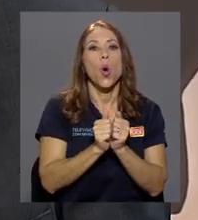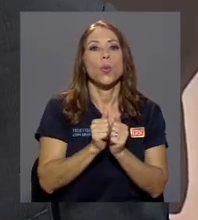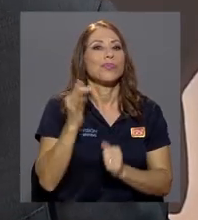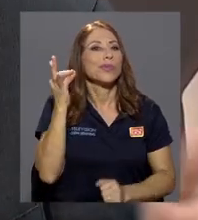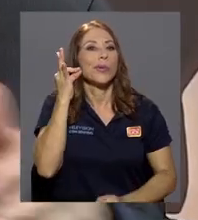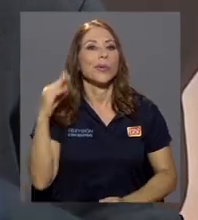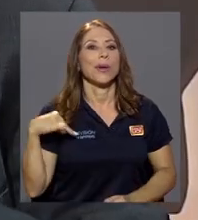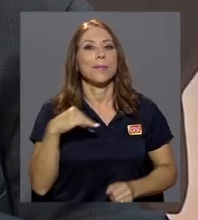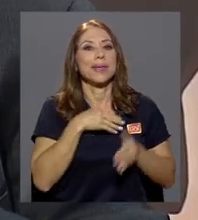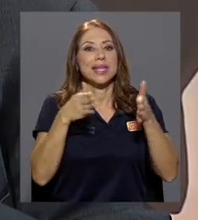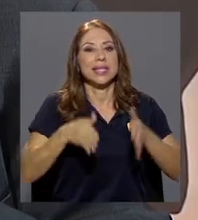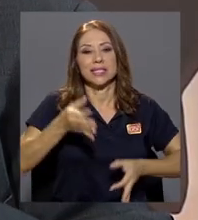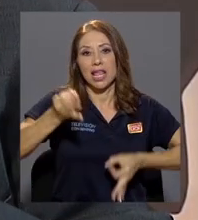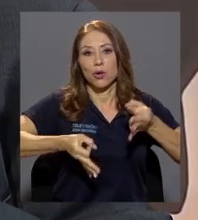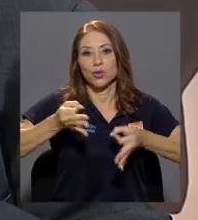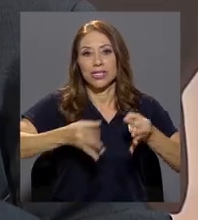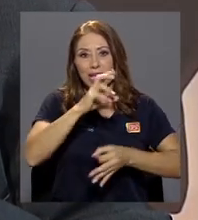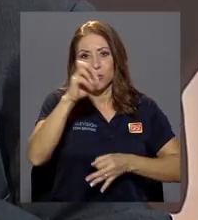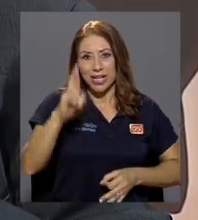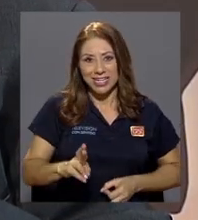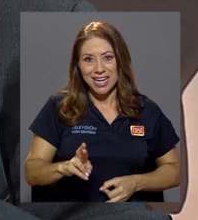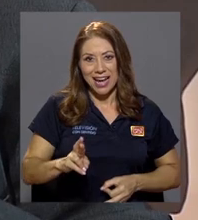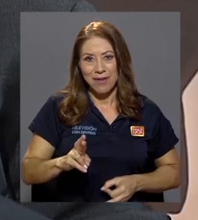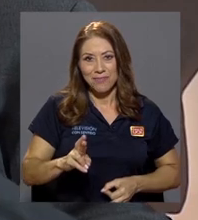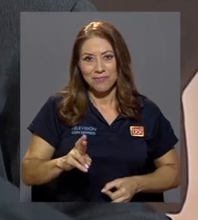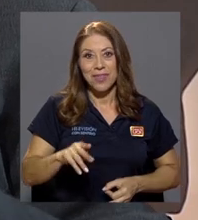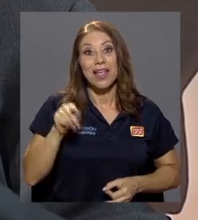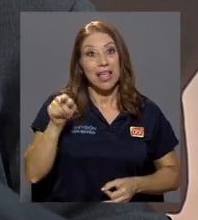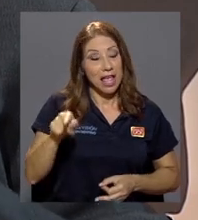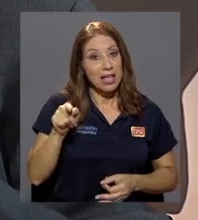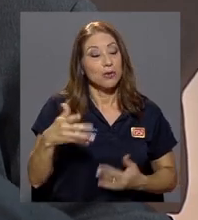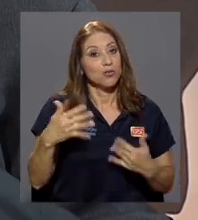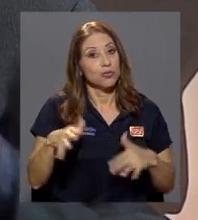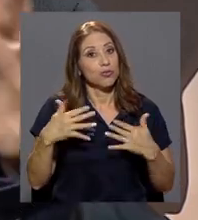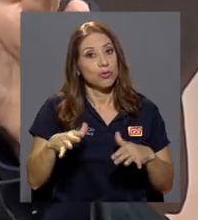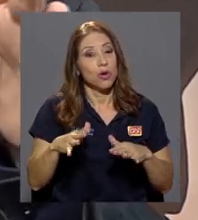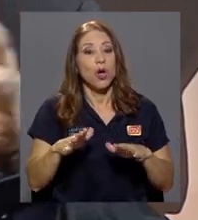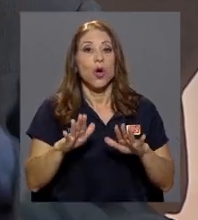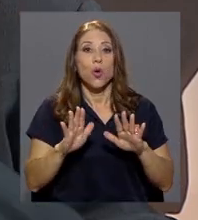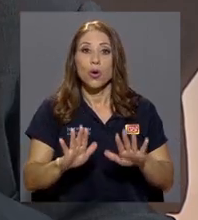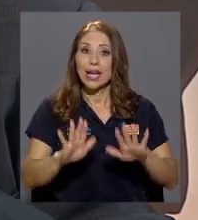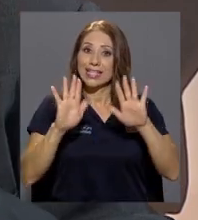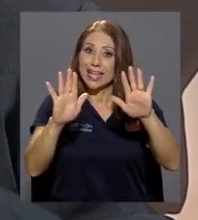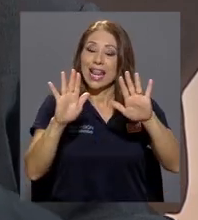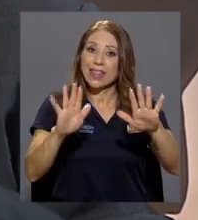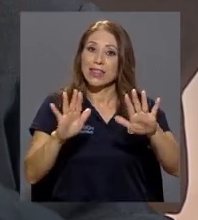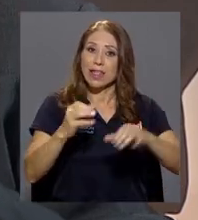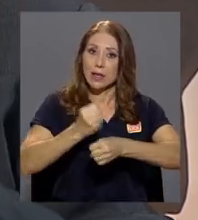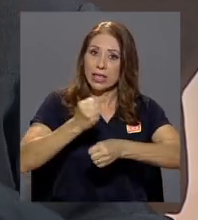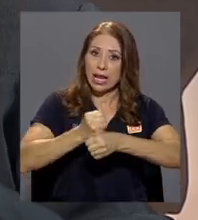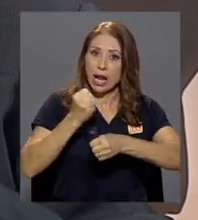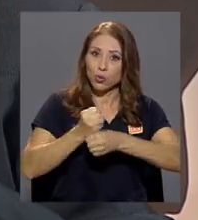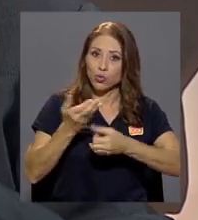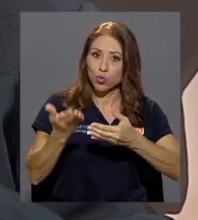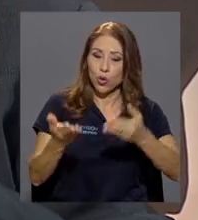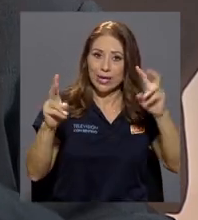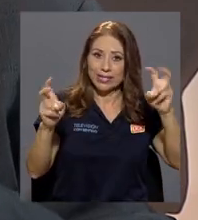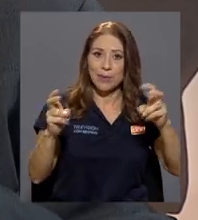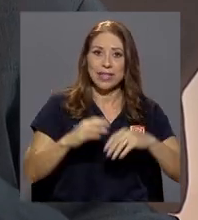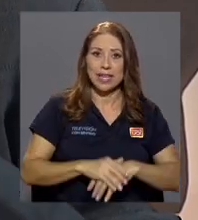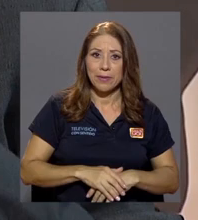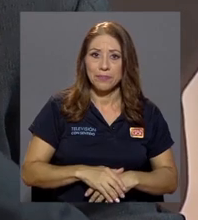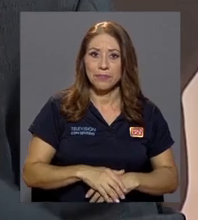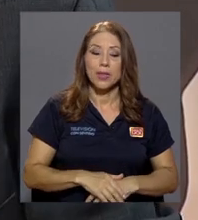hasta ahora la ministra de justicia de costa rica aunque en siempre habido por cierto una excelente interlocución en esta materia